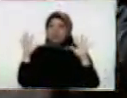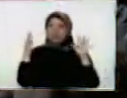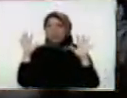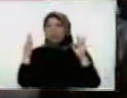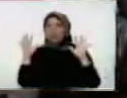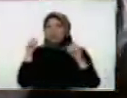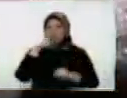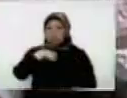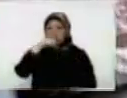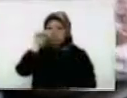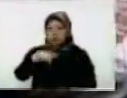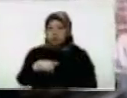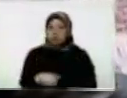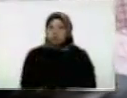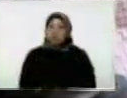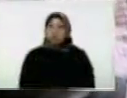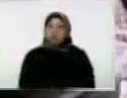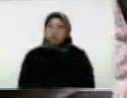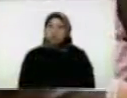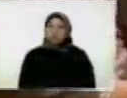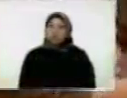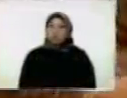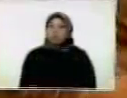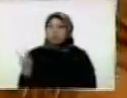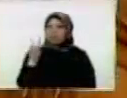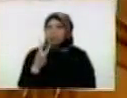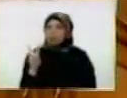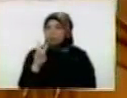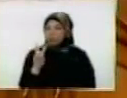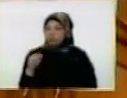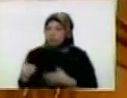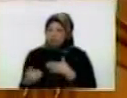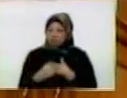Y hoy, que el país está más amenazado que nunca,